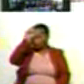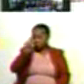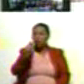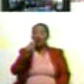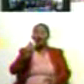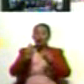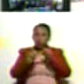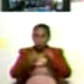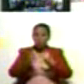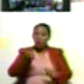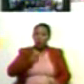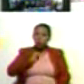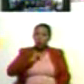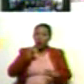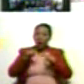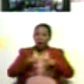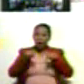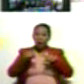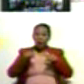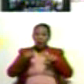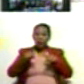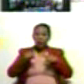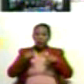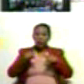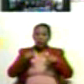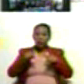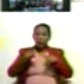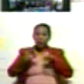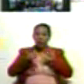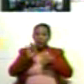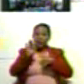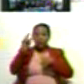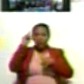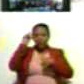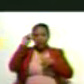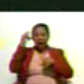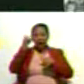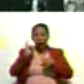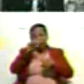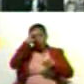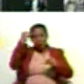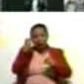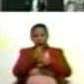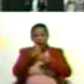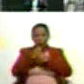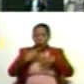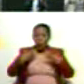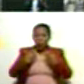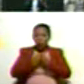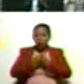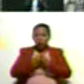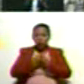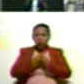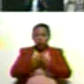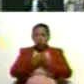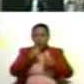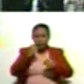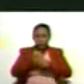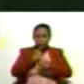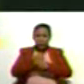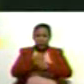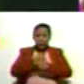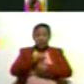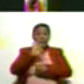sigamos y aprovechemos estos 13 días que nos quedan de trabajo, de detalle, y el día 3 de